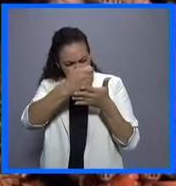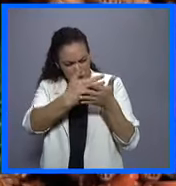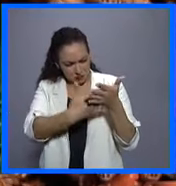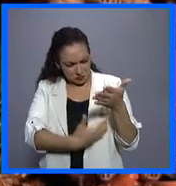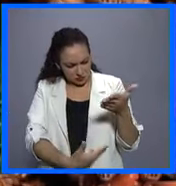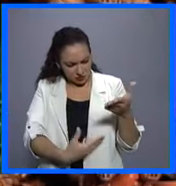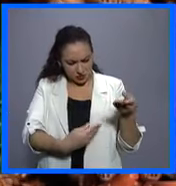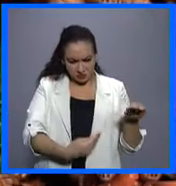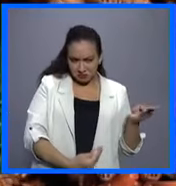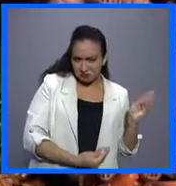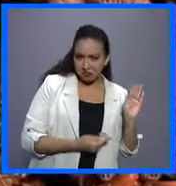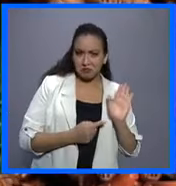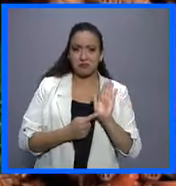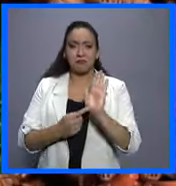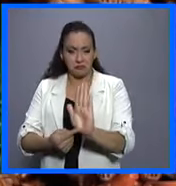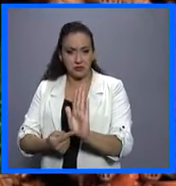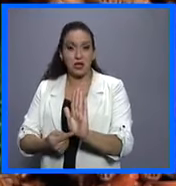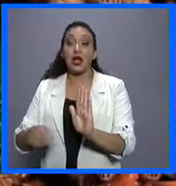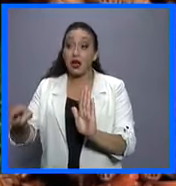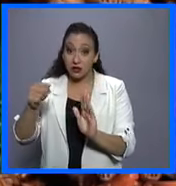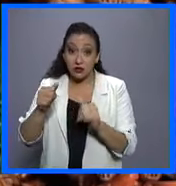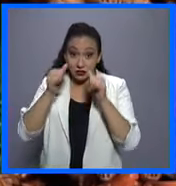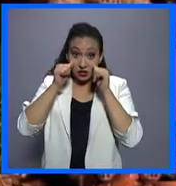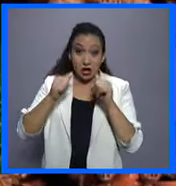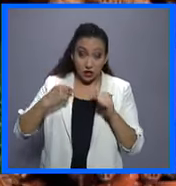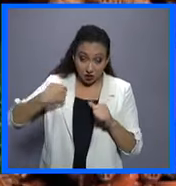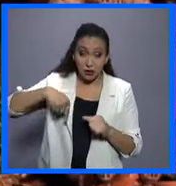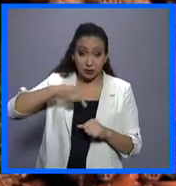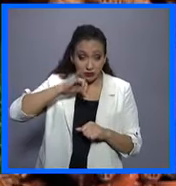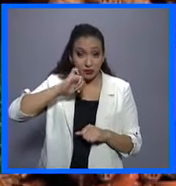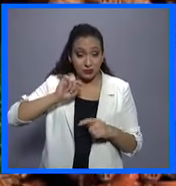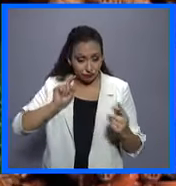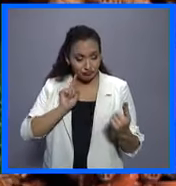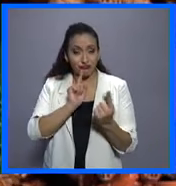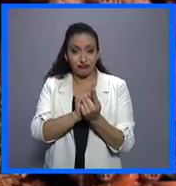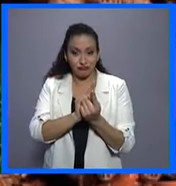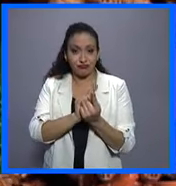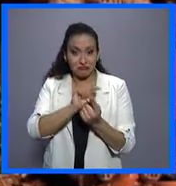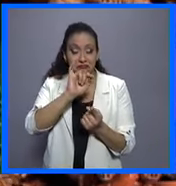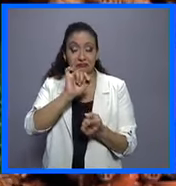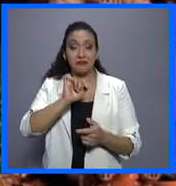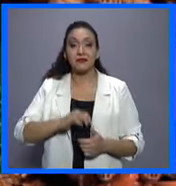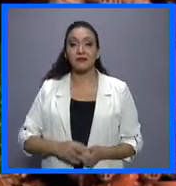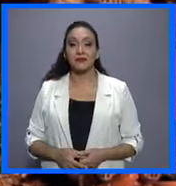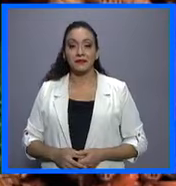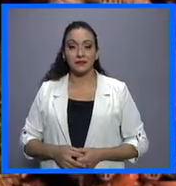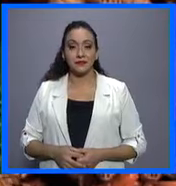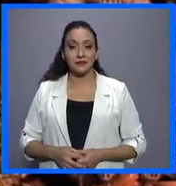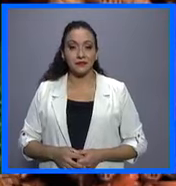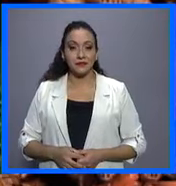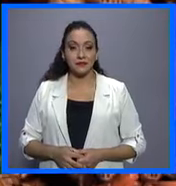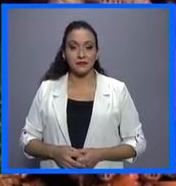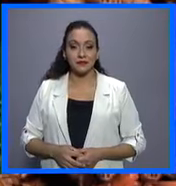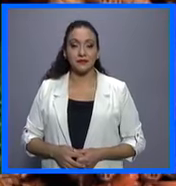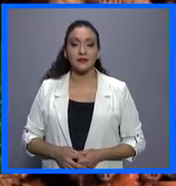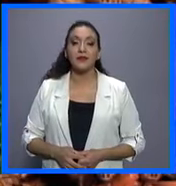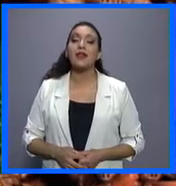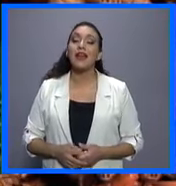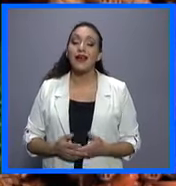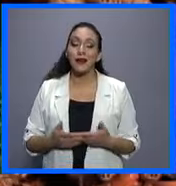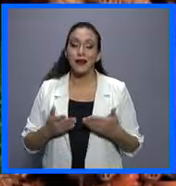además de verdad se sentaron a escucharnos y a